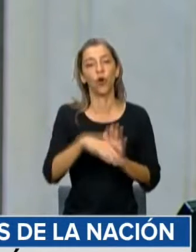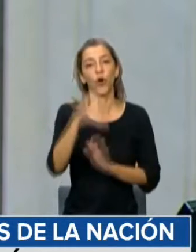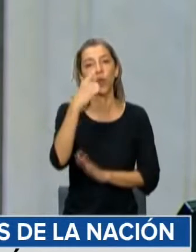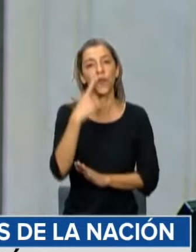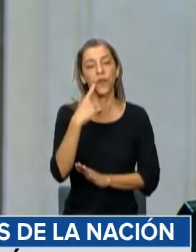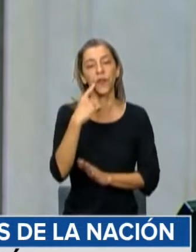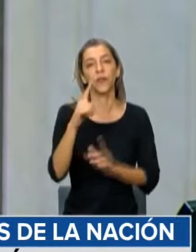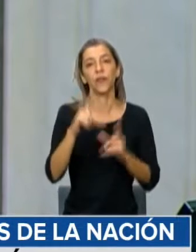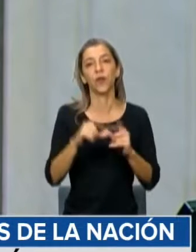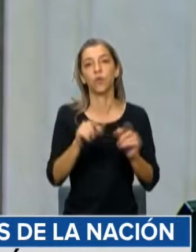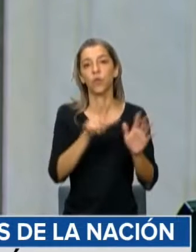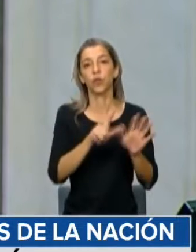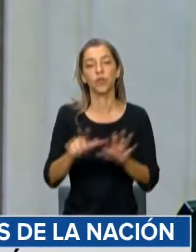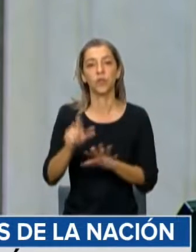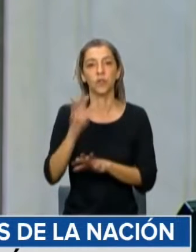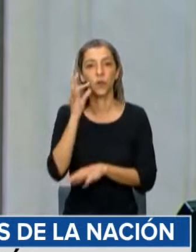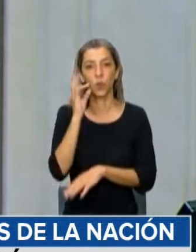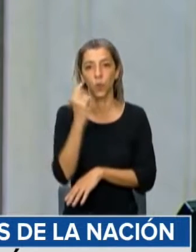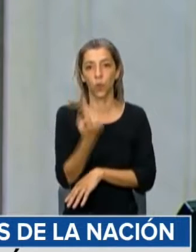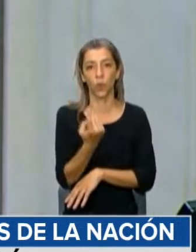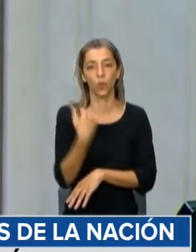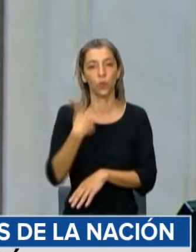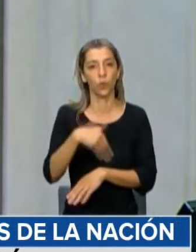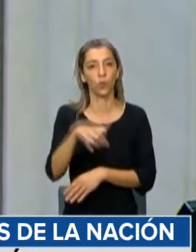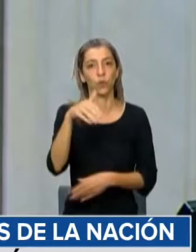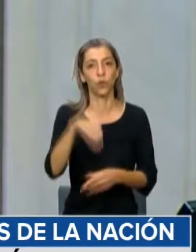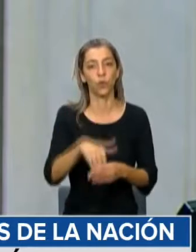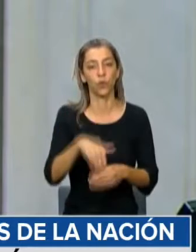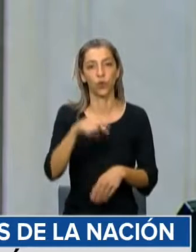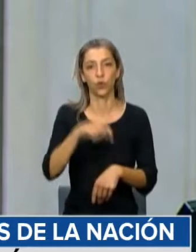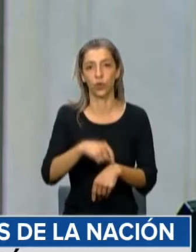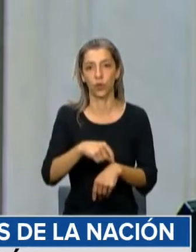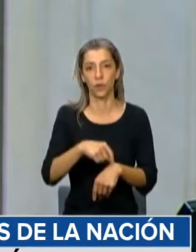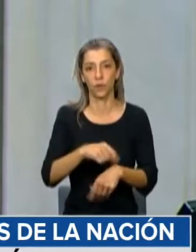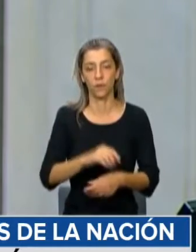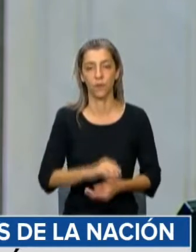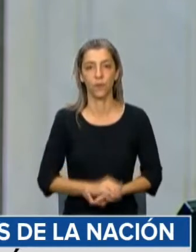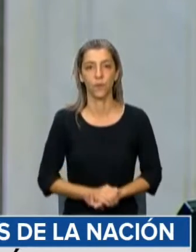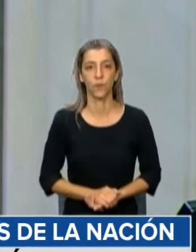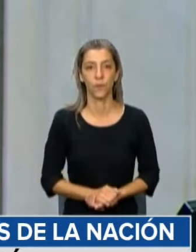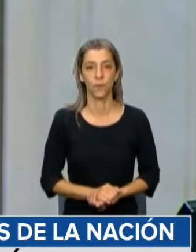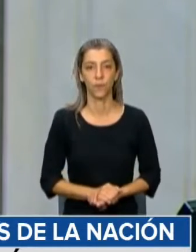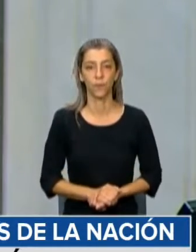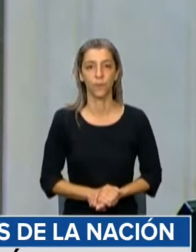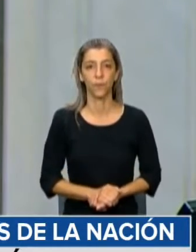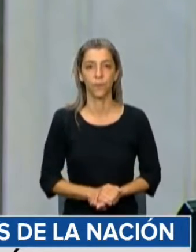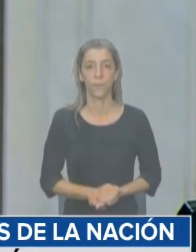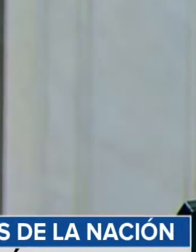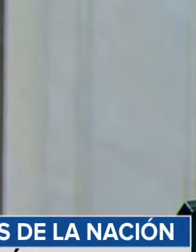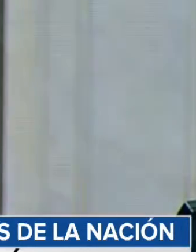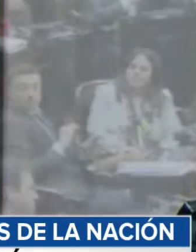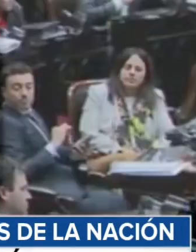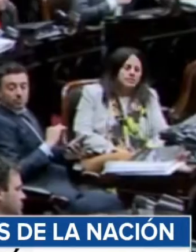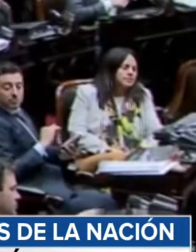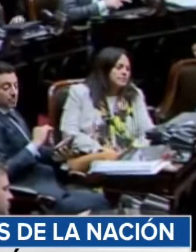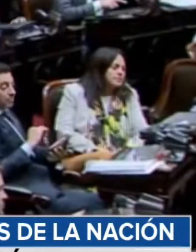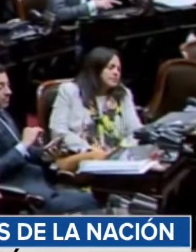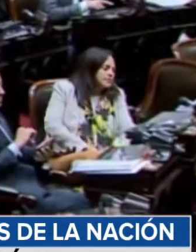número 741. Sírvanse a marcar su voto. Tiempo.